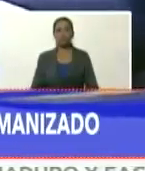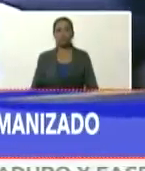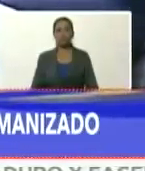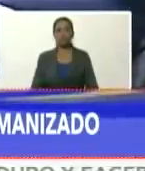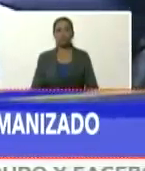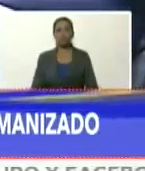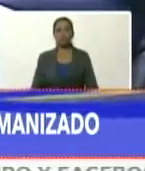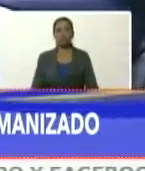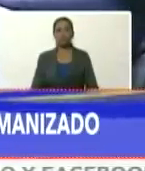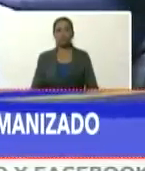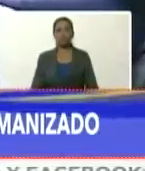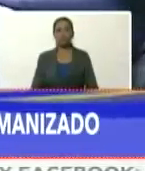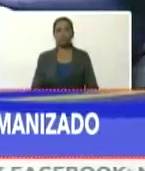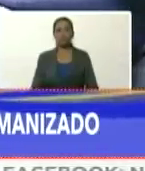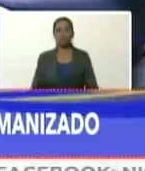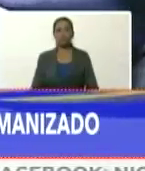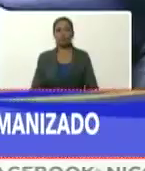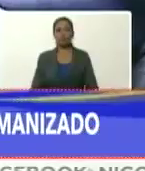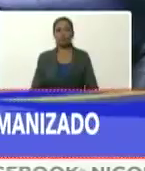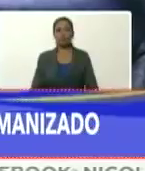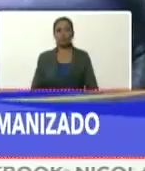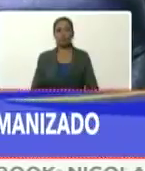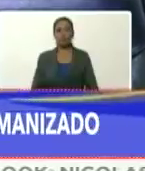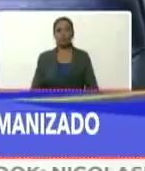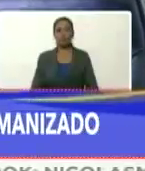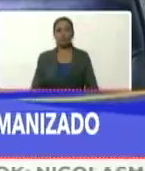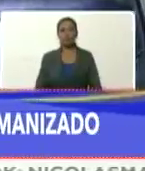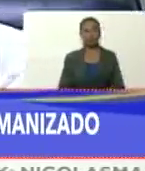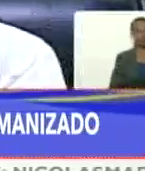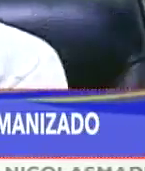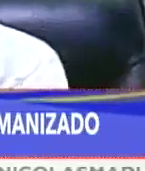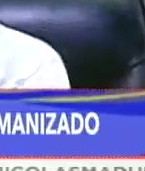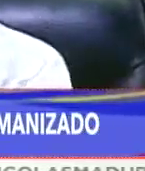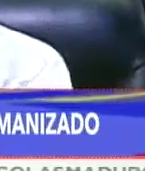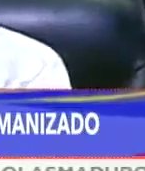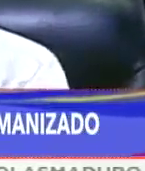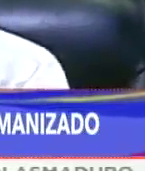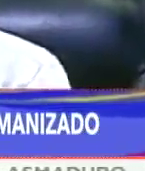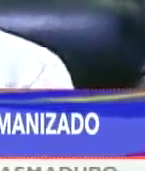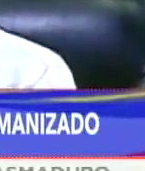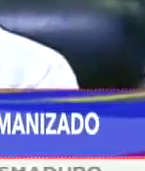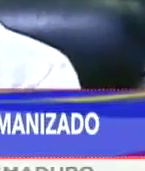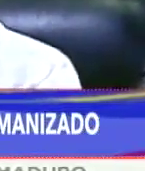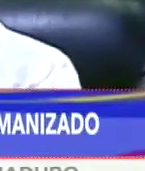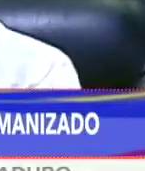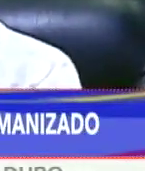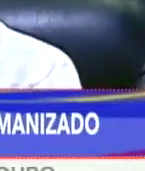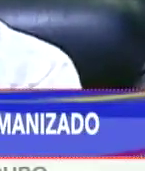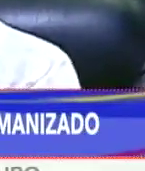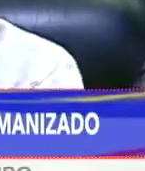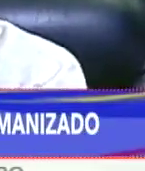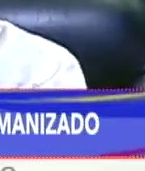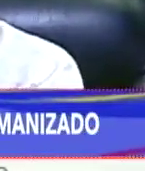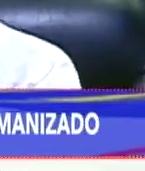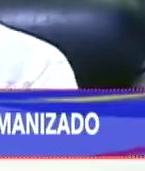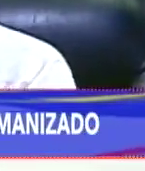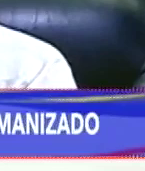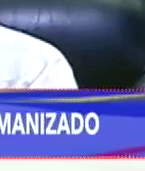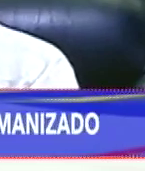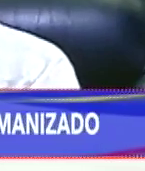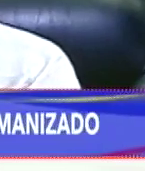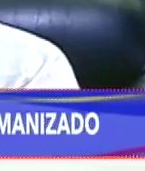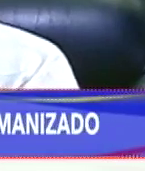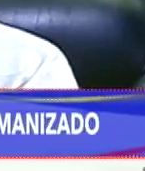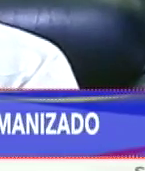deja secuelas bien lamentables en las personas que la padecen. Nosotros tenemos más de 30 años que no tenemos casos de polio, afortunadamente, pero tenemos que